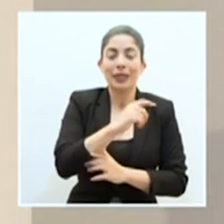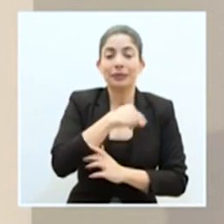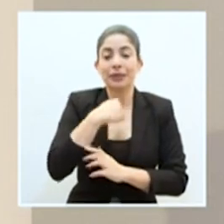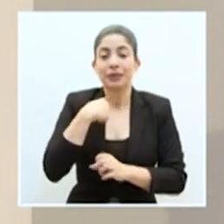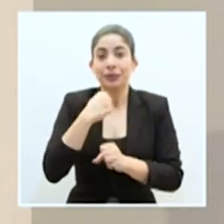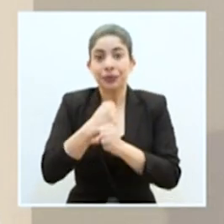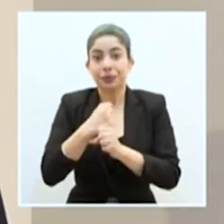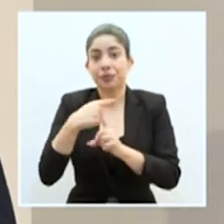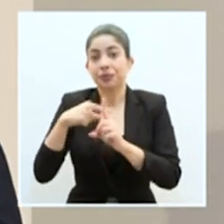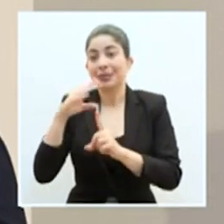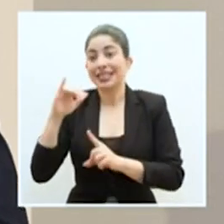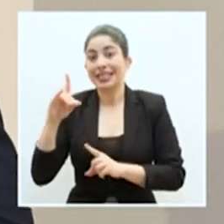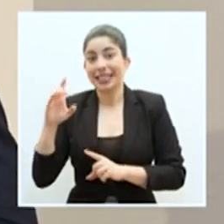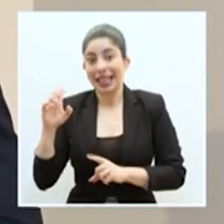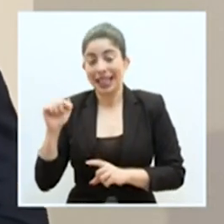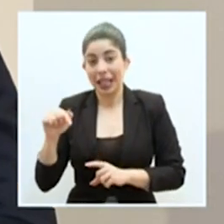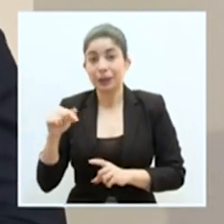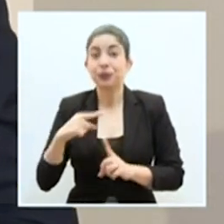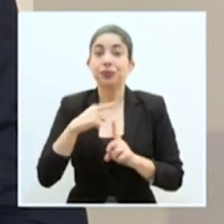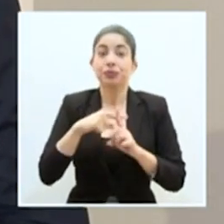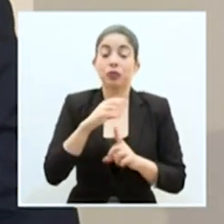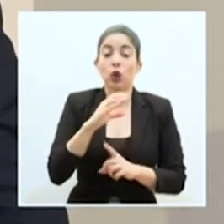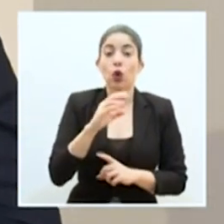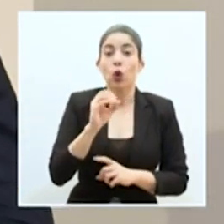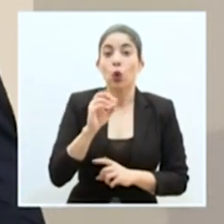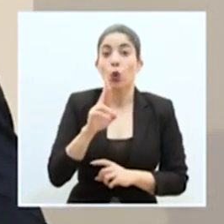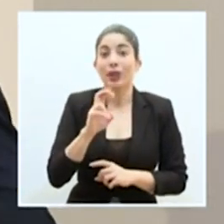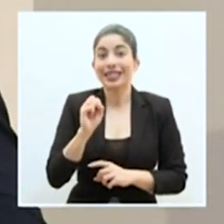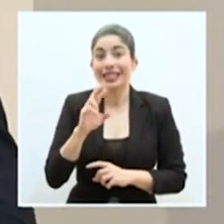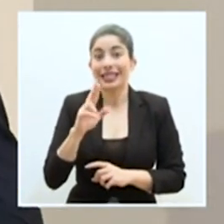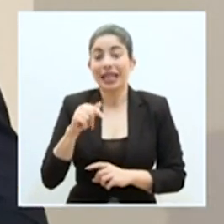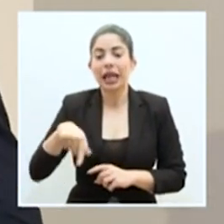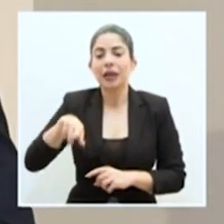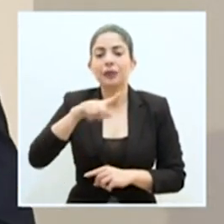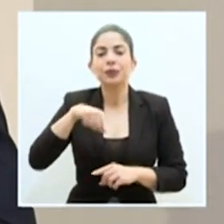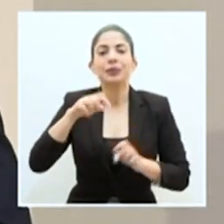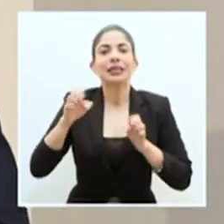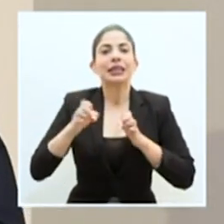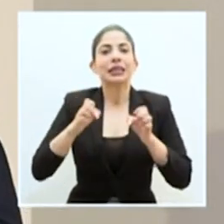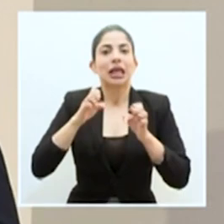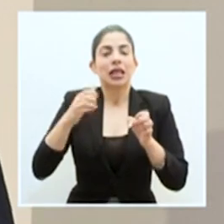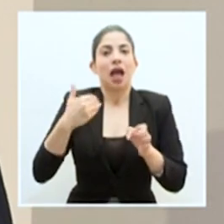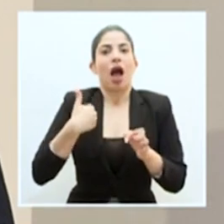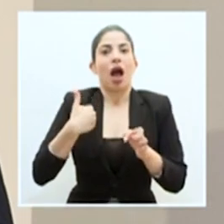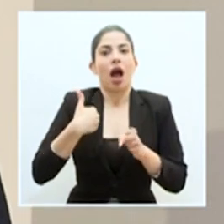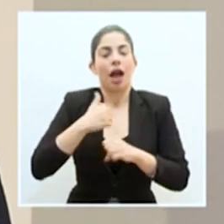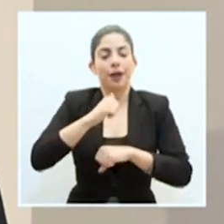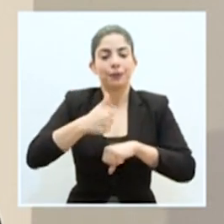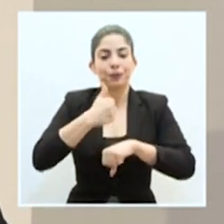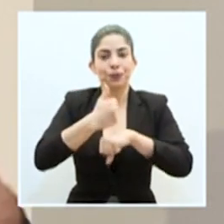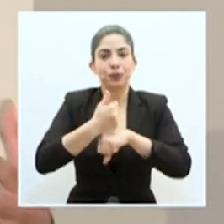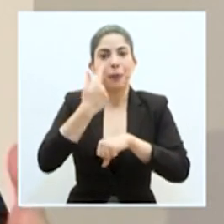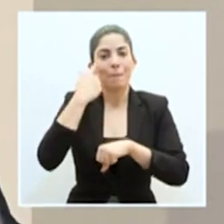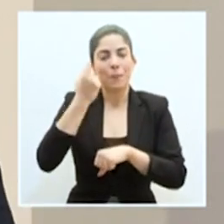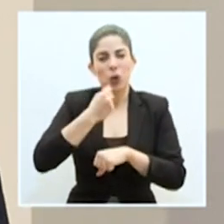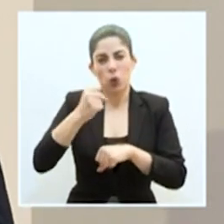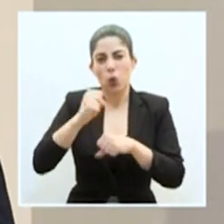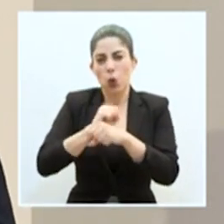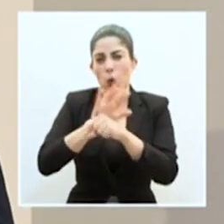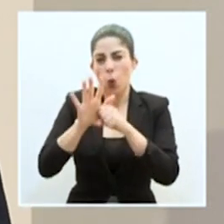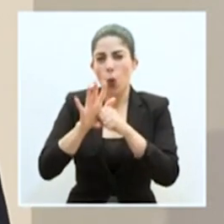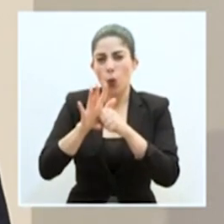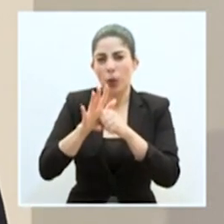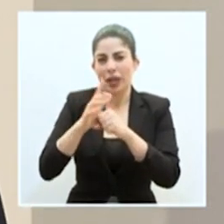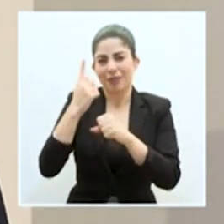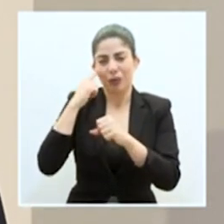Trabajo, CINDE y Coursera, es una de las estrategias que tenemos para combatir el COVID en